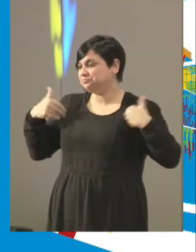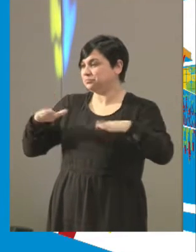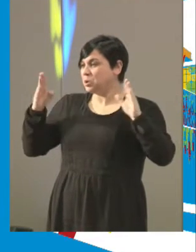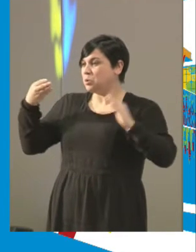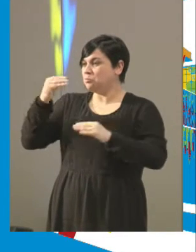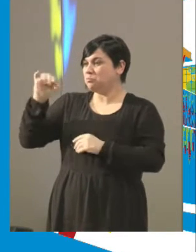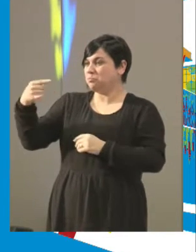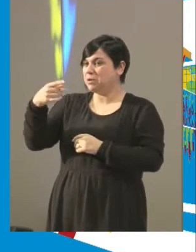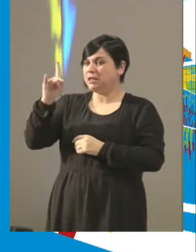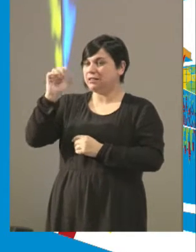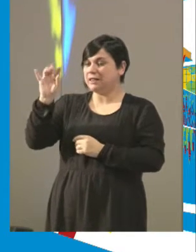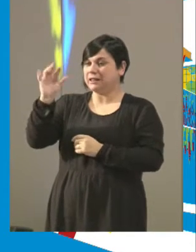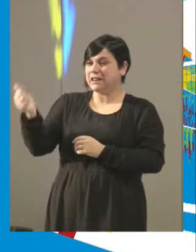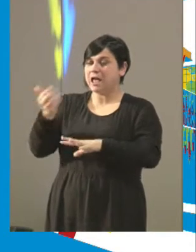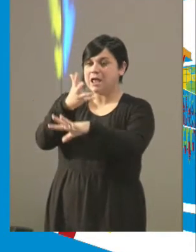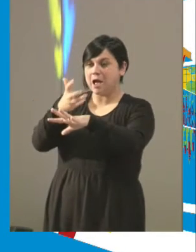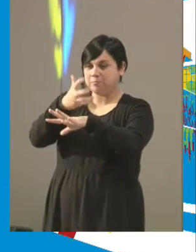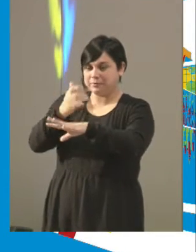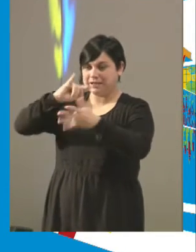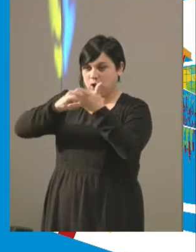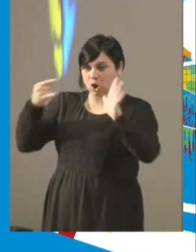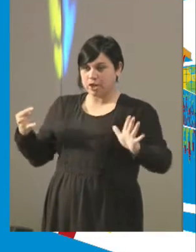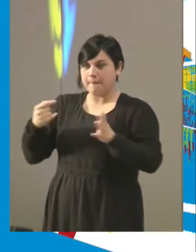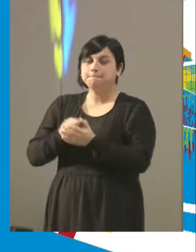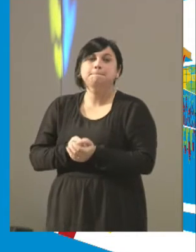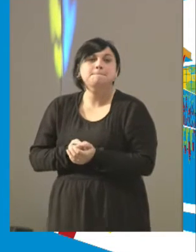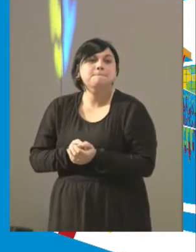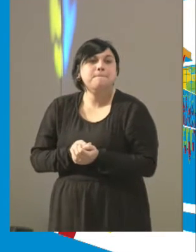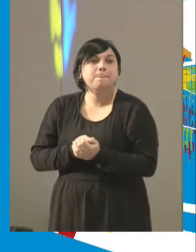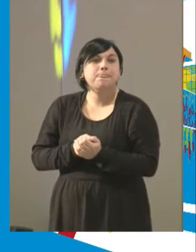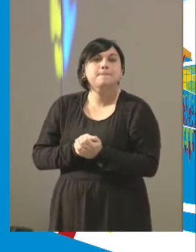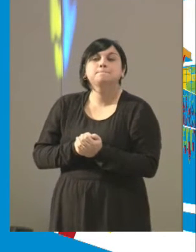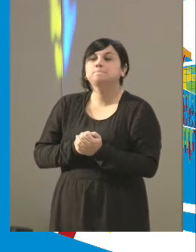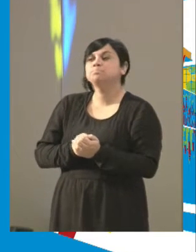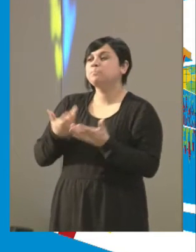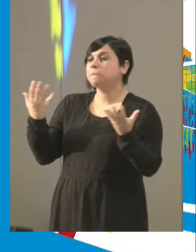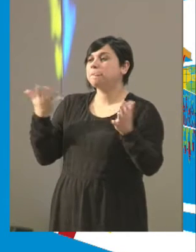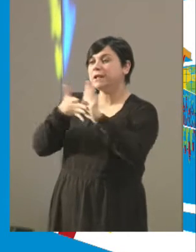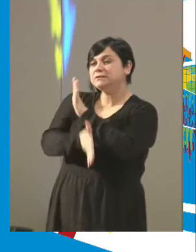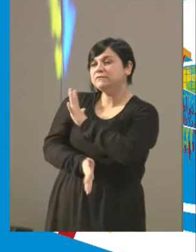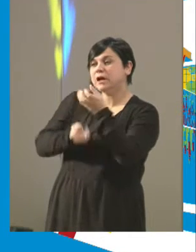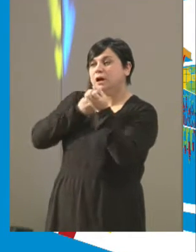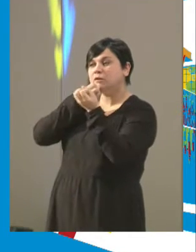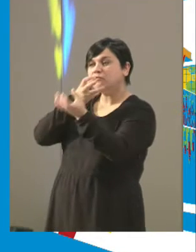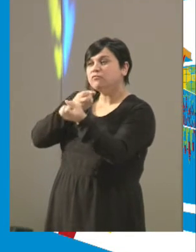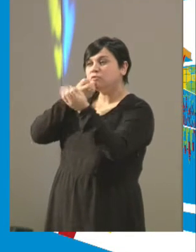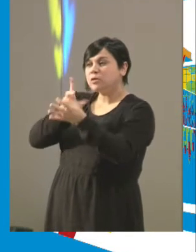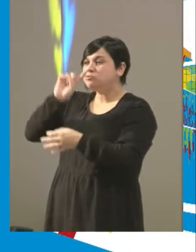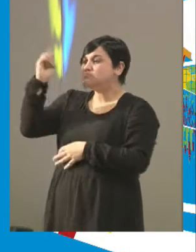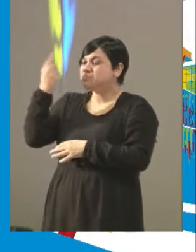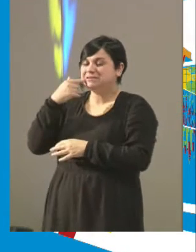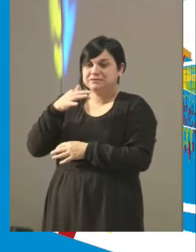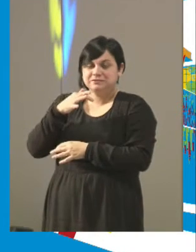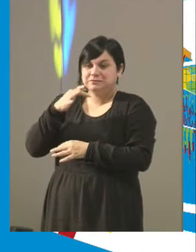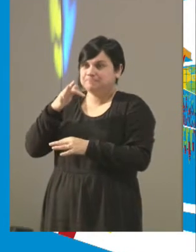Big Data, de la aplicación Big Data y la aplicación tecnológica. ¿De qué se trataba? Se trataba de disponer una información lo más